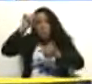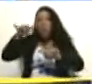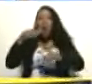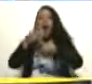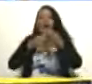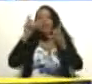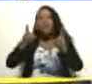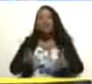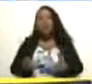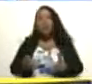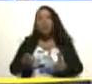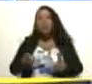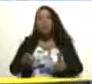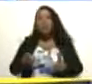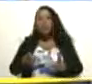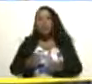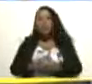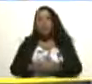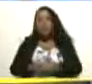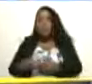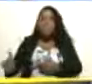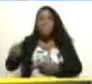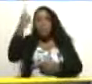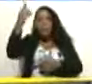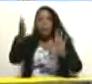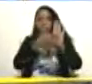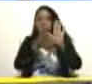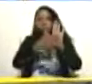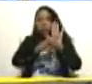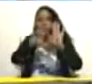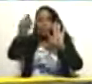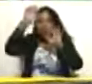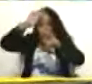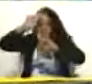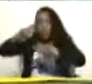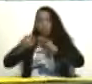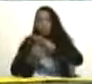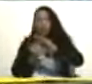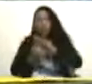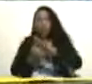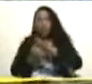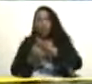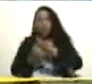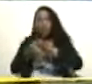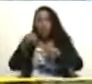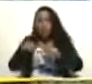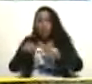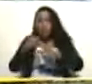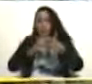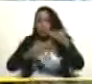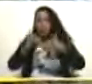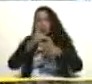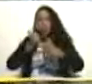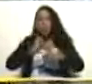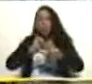lo que venga. Primero la Constitución y el respeto a las instituciones del Estado, por encima de todo.